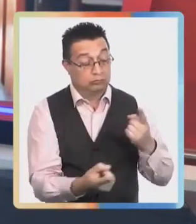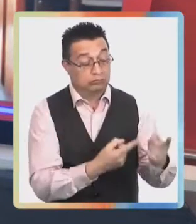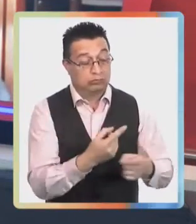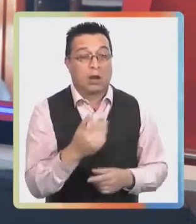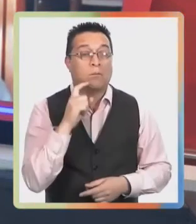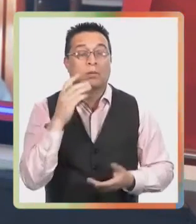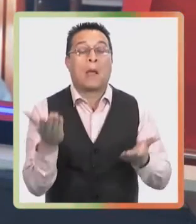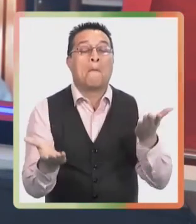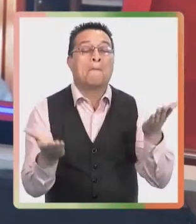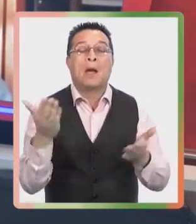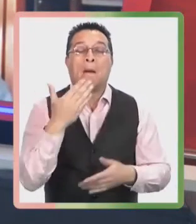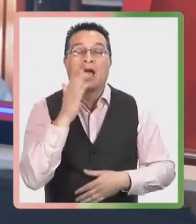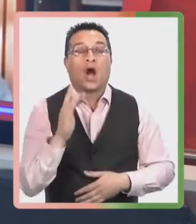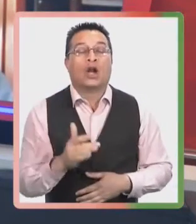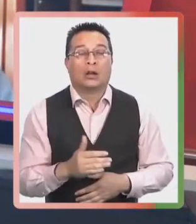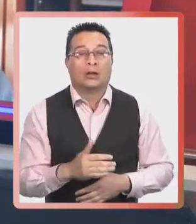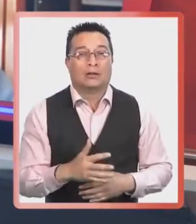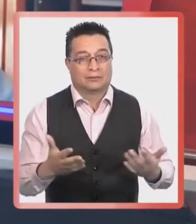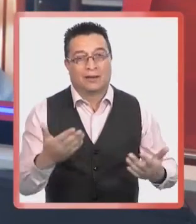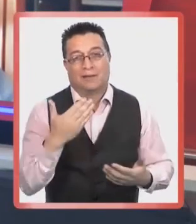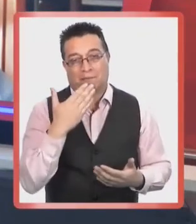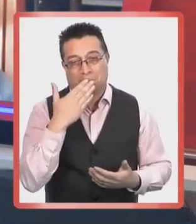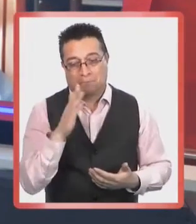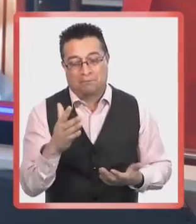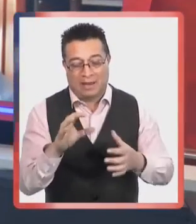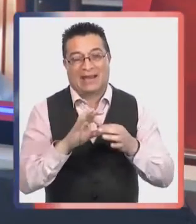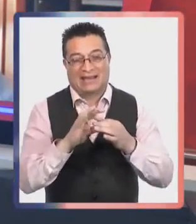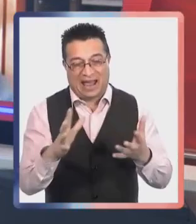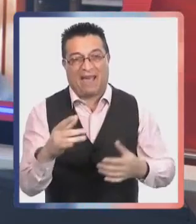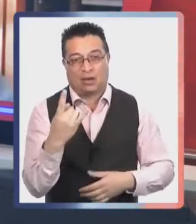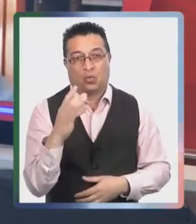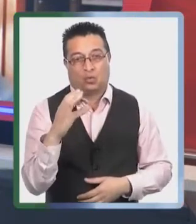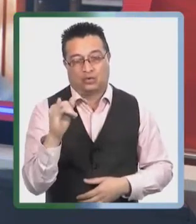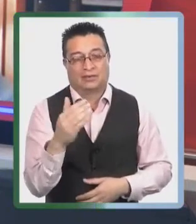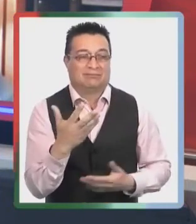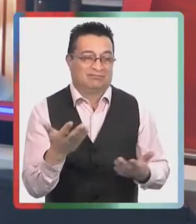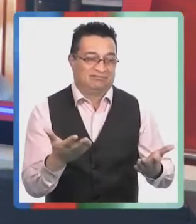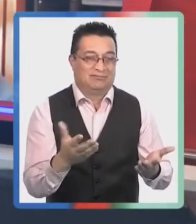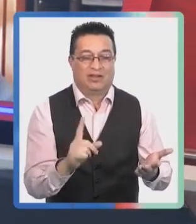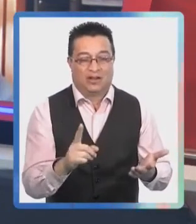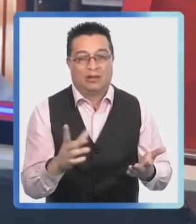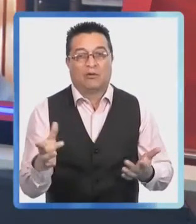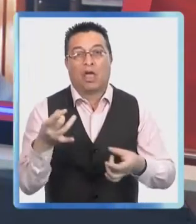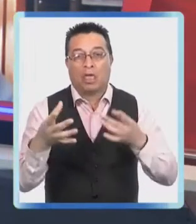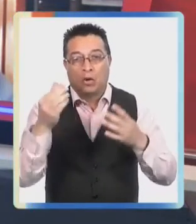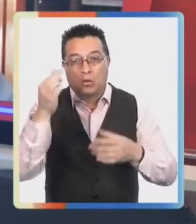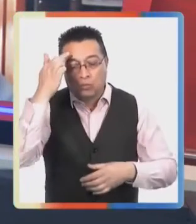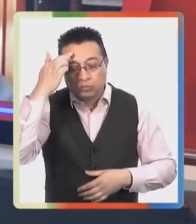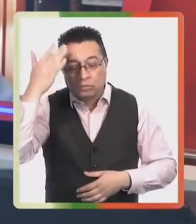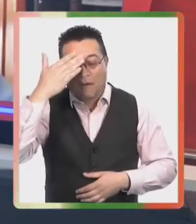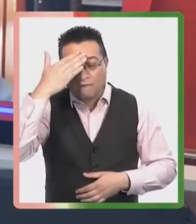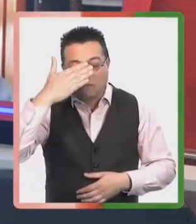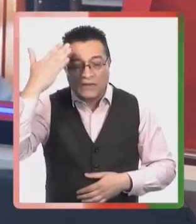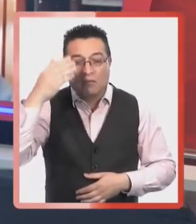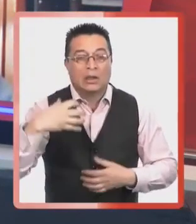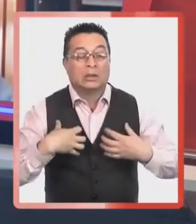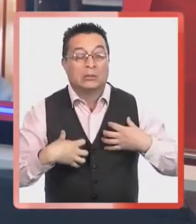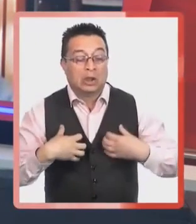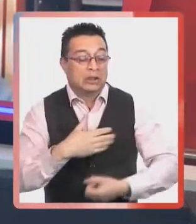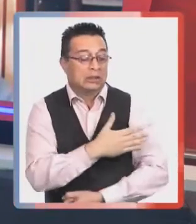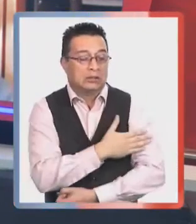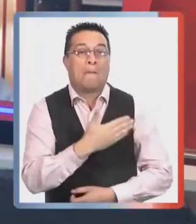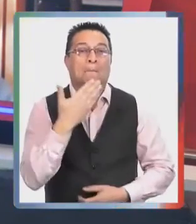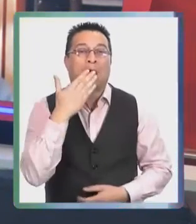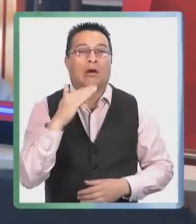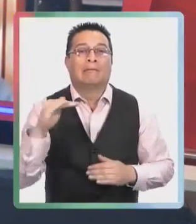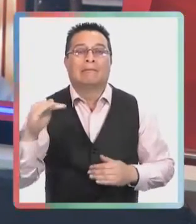ventilador mecánico? ¿Qué es lo que es más grave? Yo creo que es mucho más grave caer en la UCI que tener dolor de cabeza, fiebre o